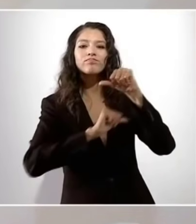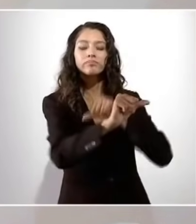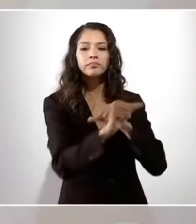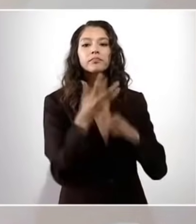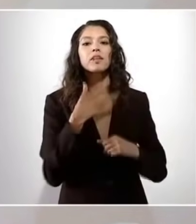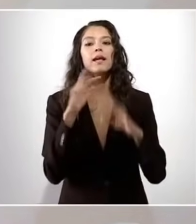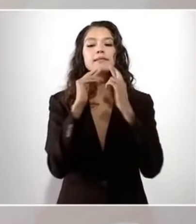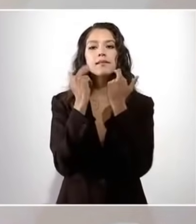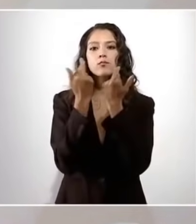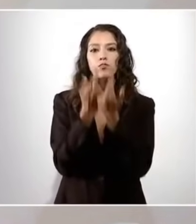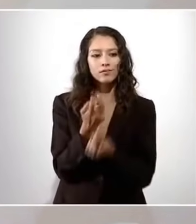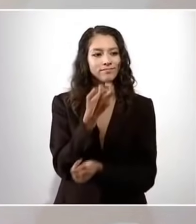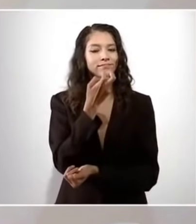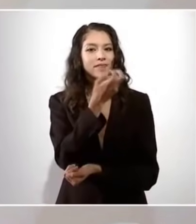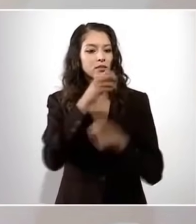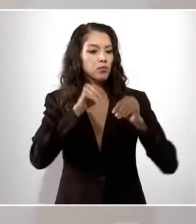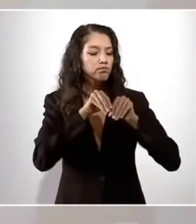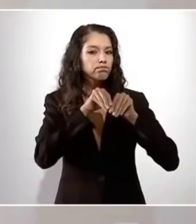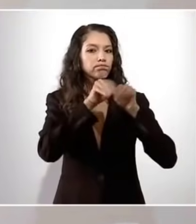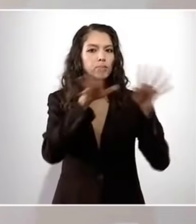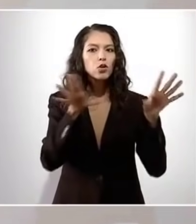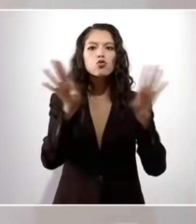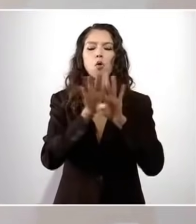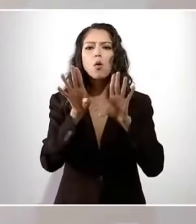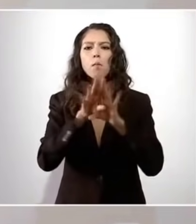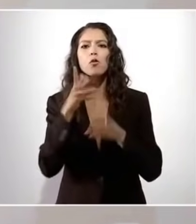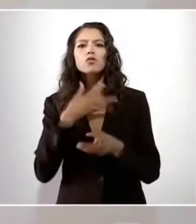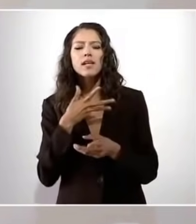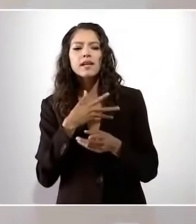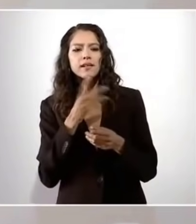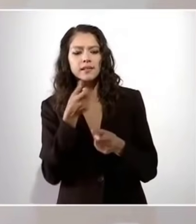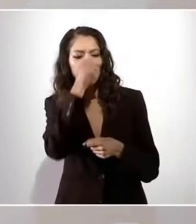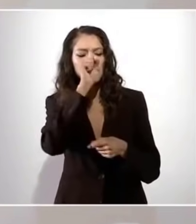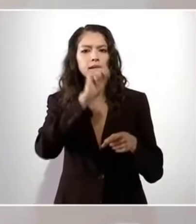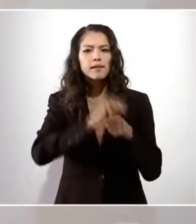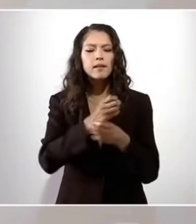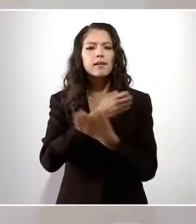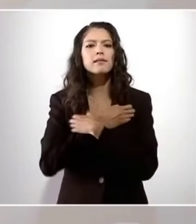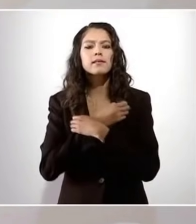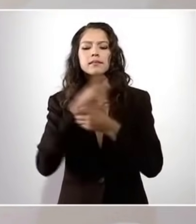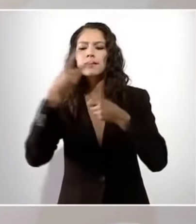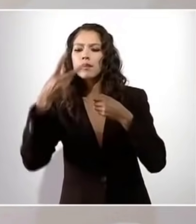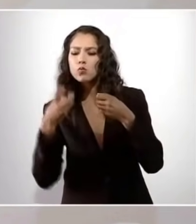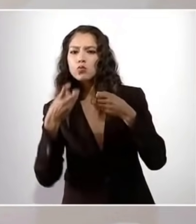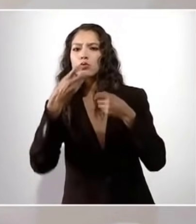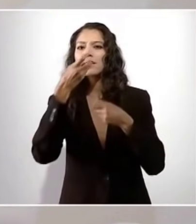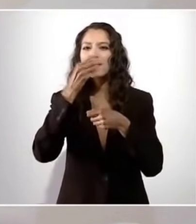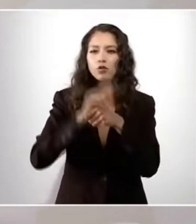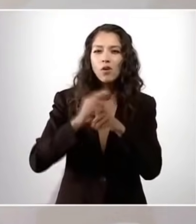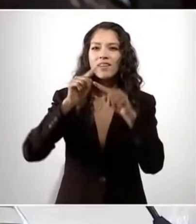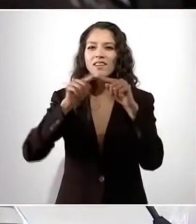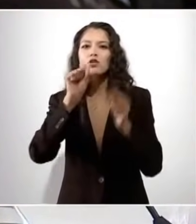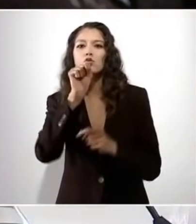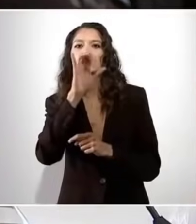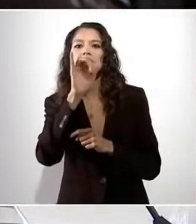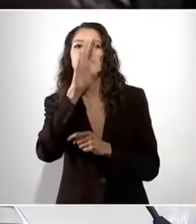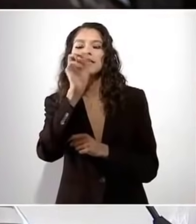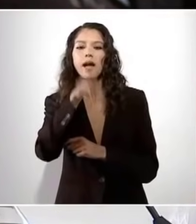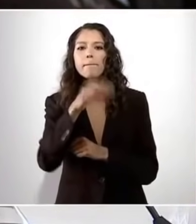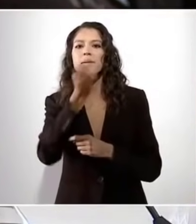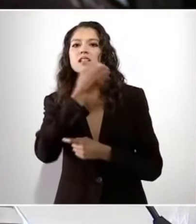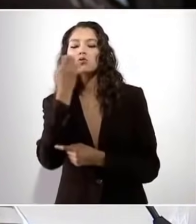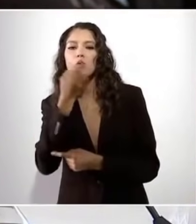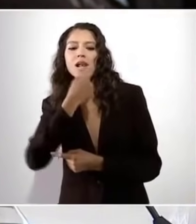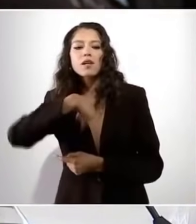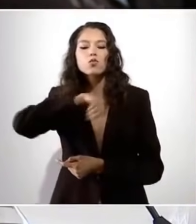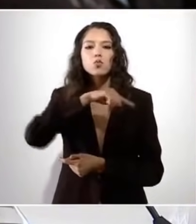de precisamente darles a conocer cómo está integrada la Secretaría de Educación Pública desde lo que son los subsecretarios, cómo es SUSICAM, cómo es el programa de la escuela es nuestra,